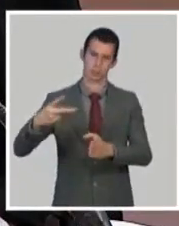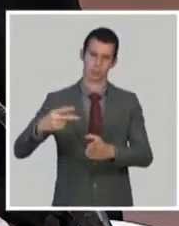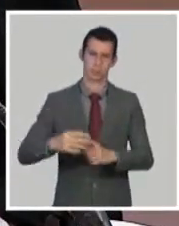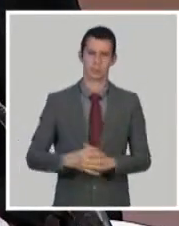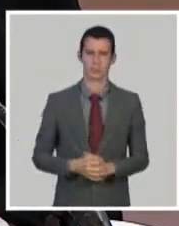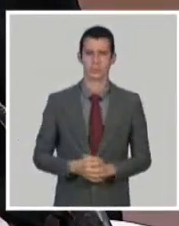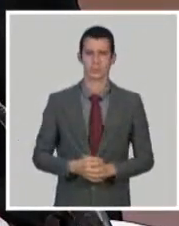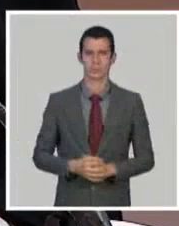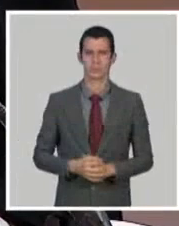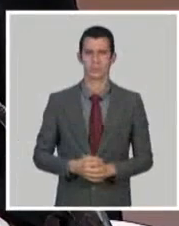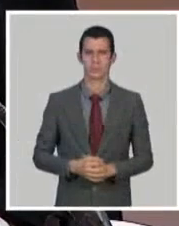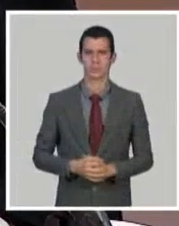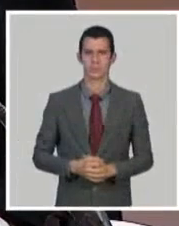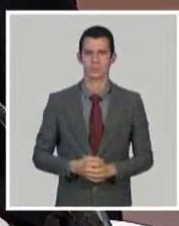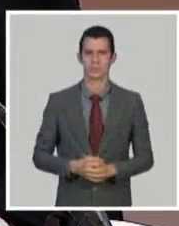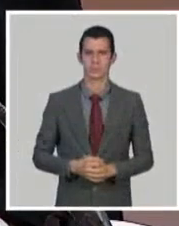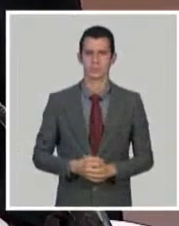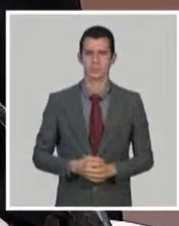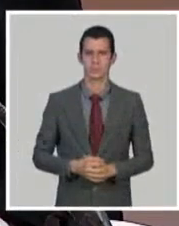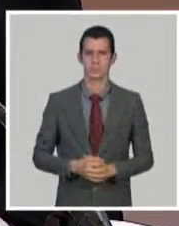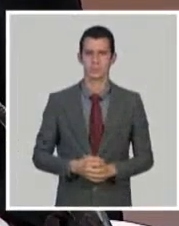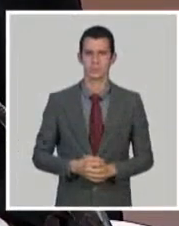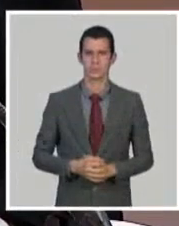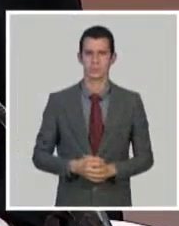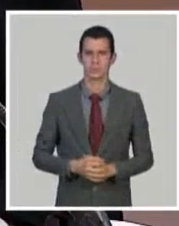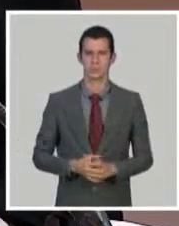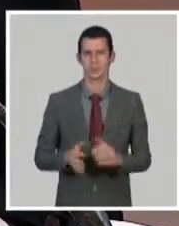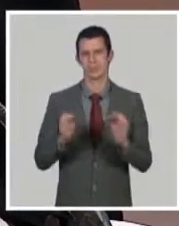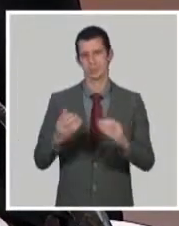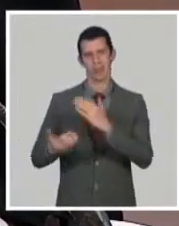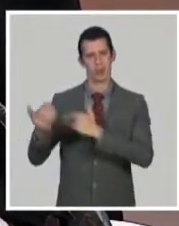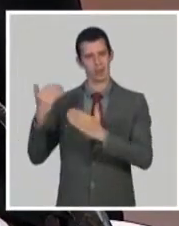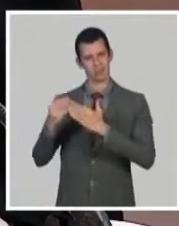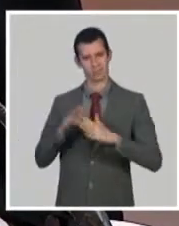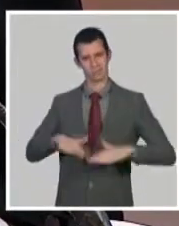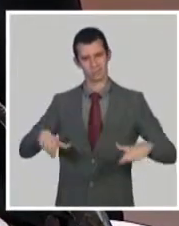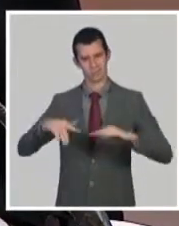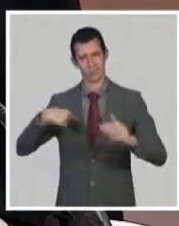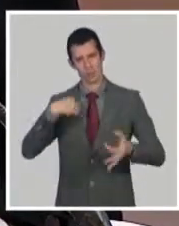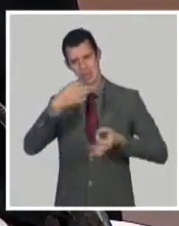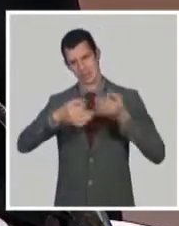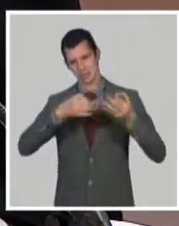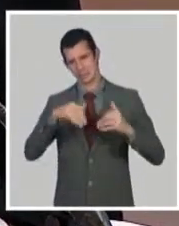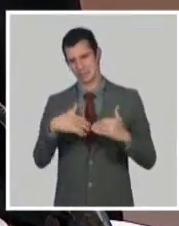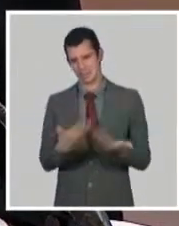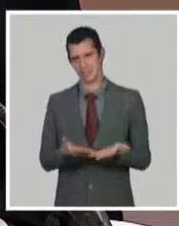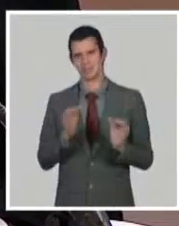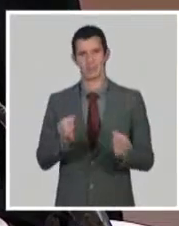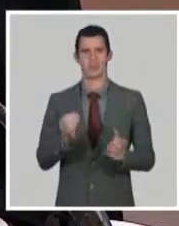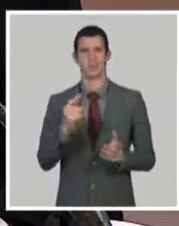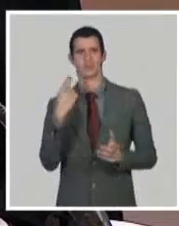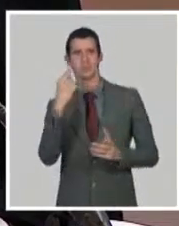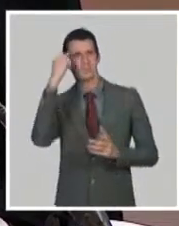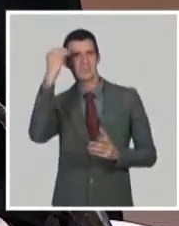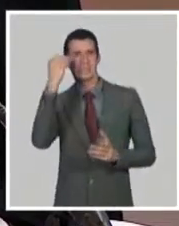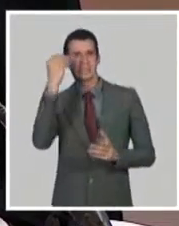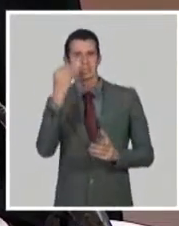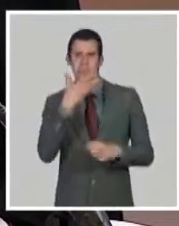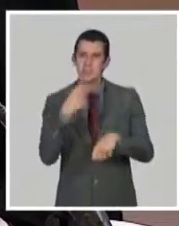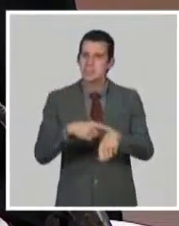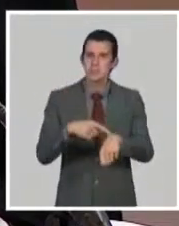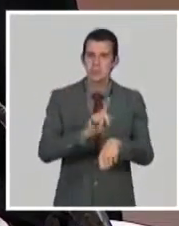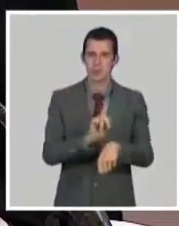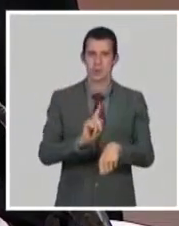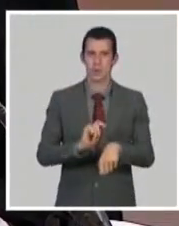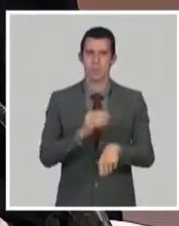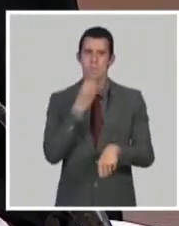estos resultados y viendo que teníamos la posibilidad de avanzar y ganarle un mes al esquema, al